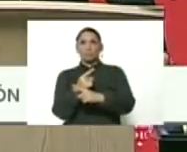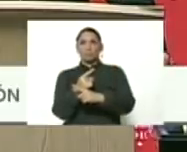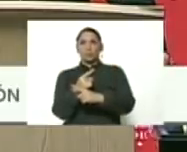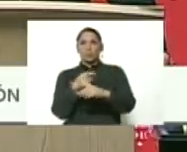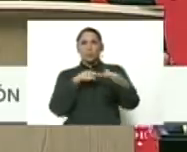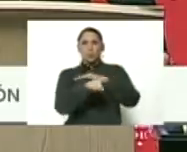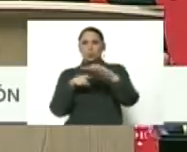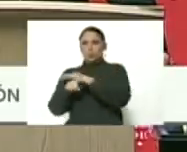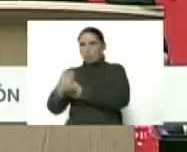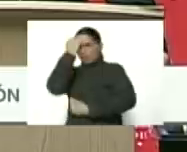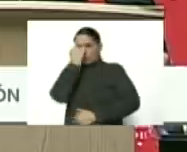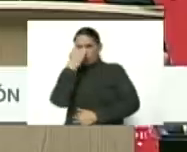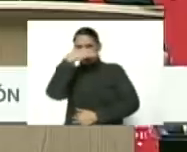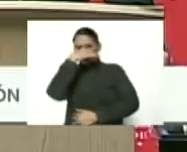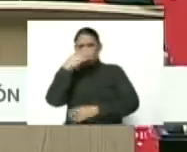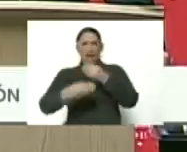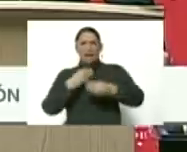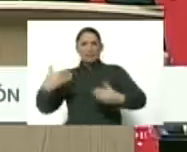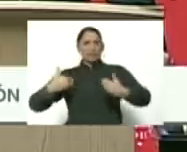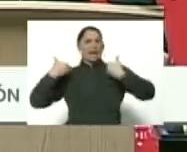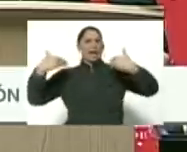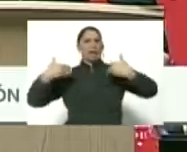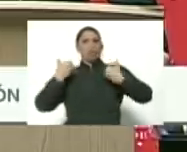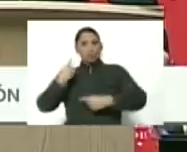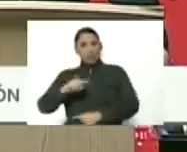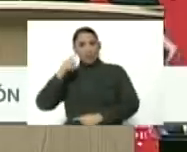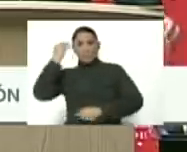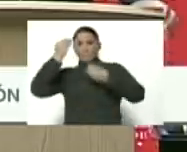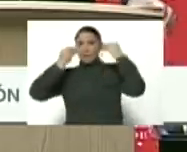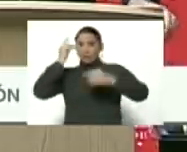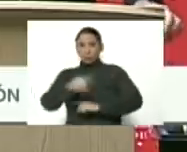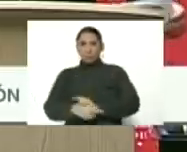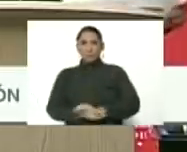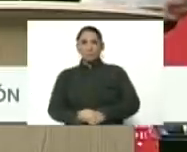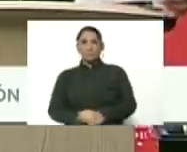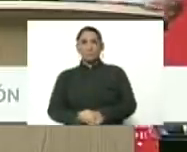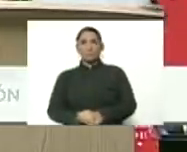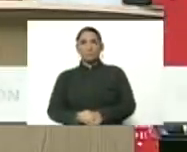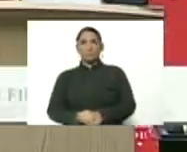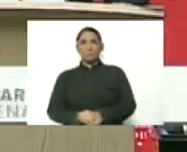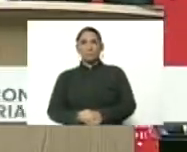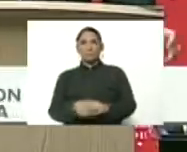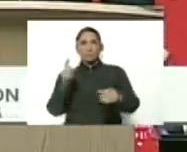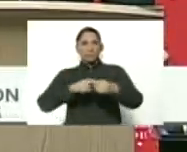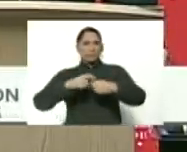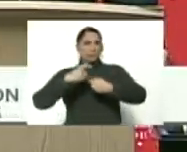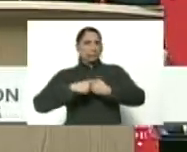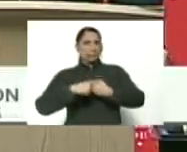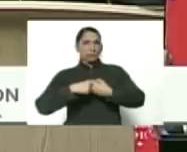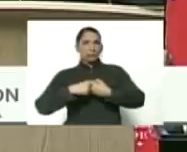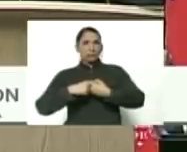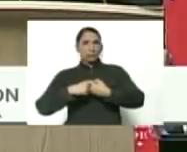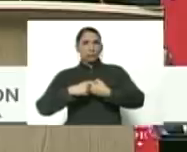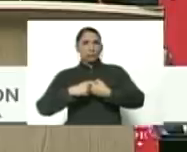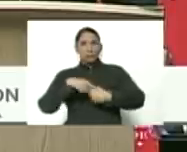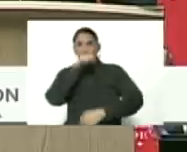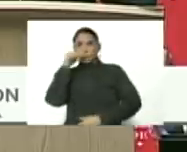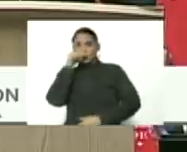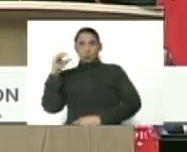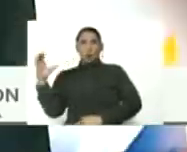para causar el daño que tenían planeado, y el involucramiento del narcotráfico